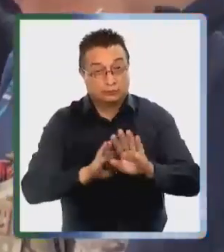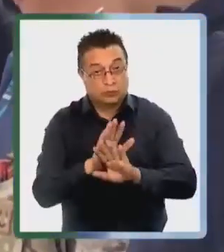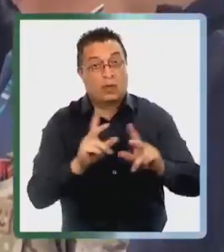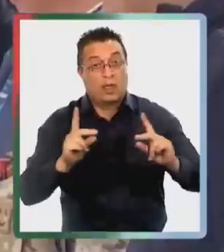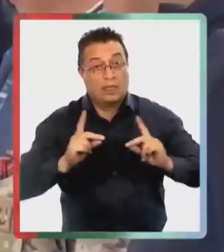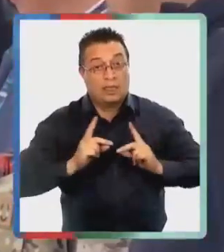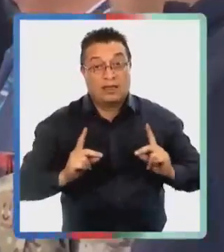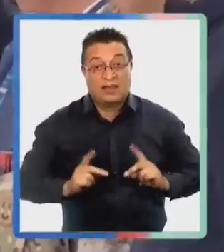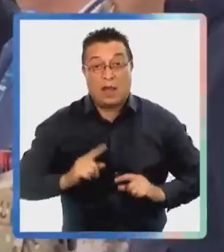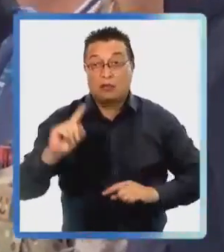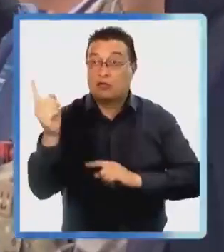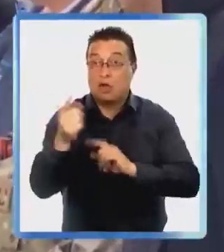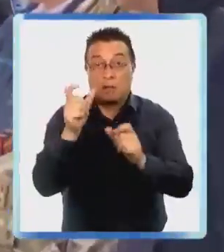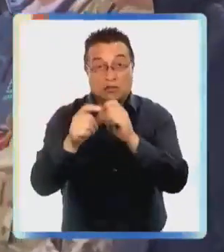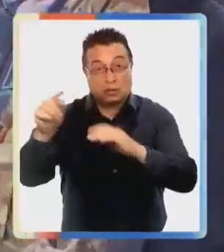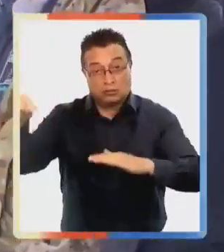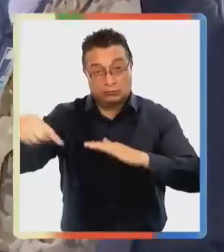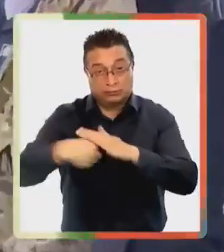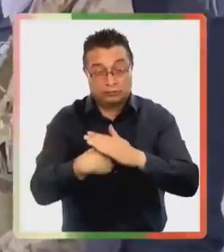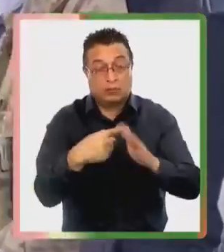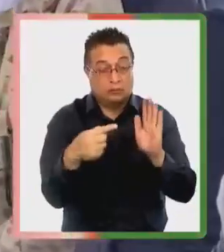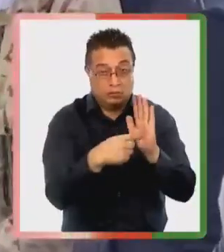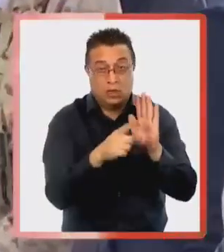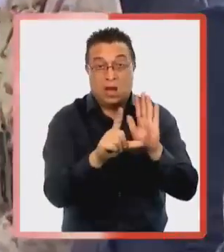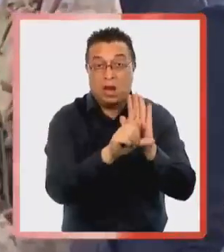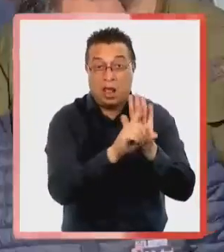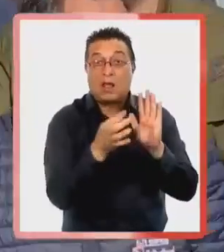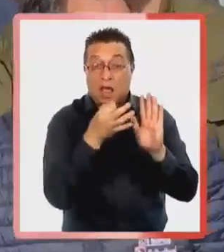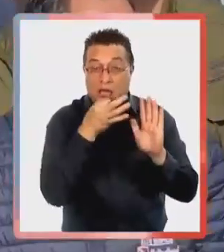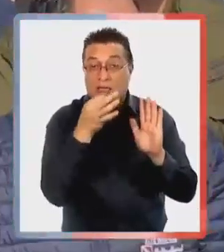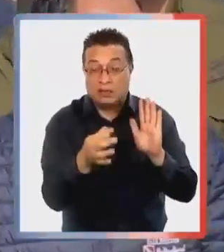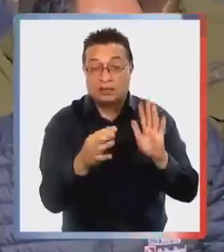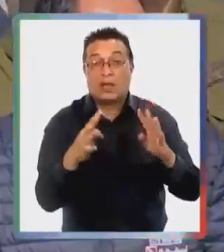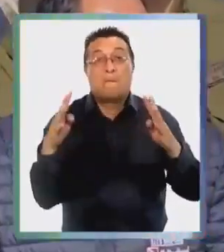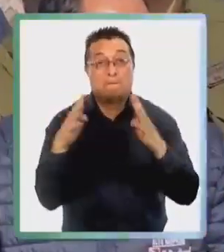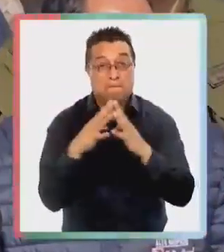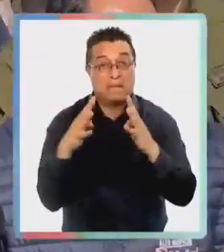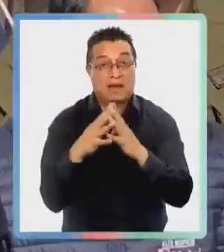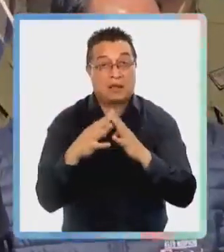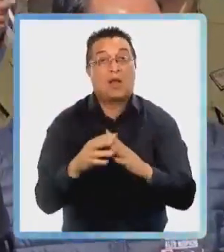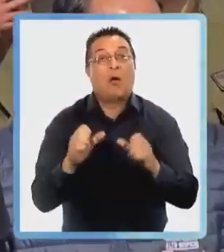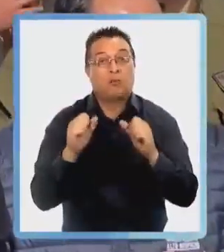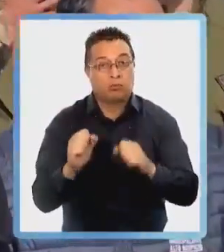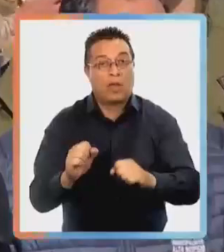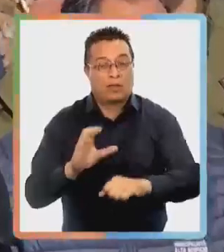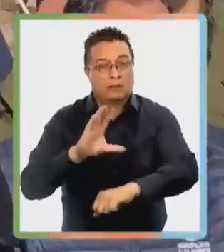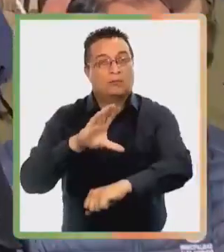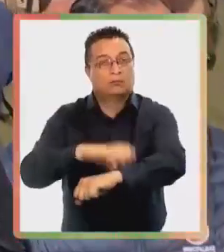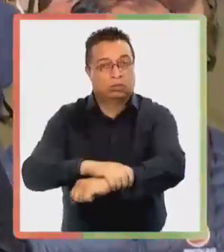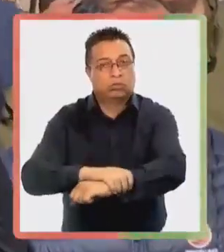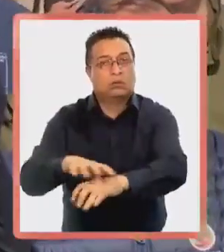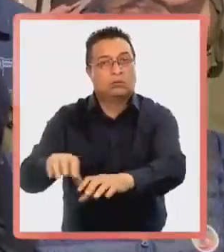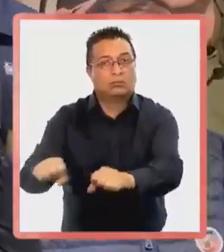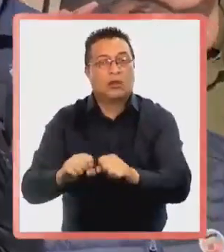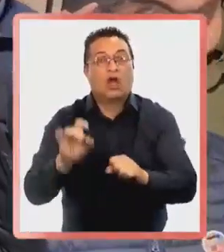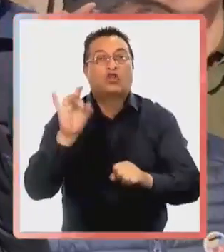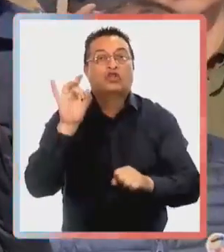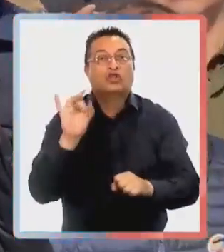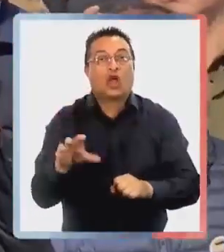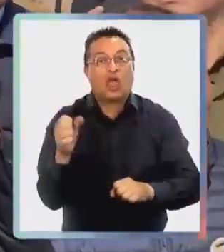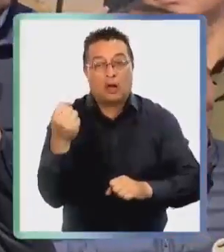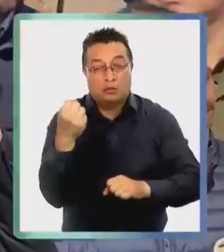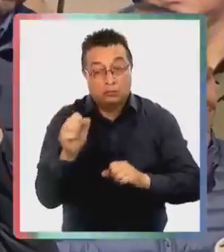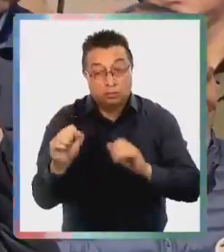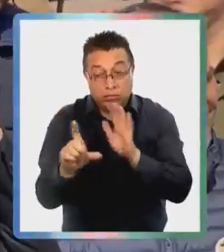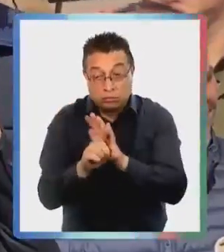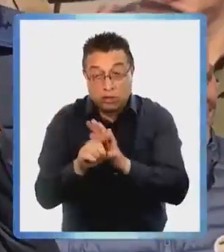señala específicamente que los militares pueden detener a una persona solo por delito en flagrancia y por un plazo máximo de 24